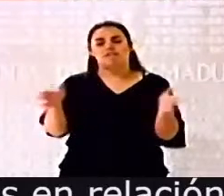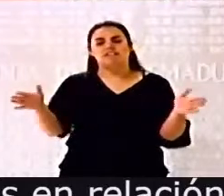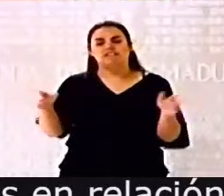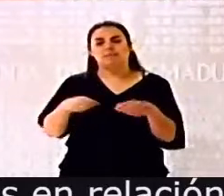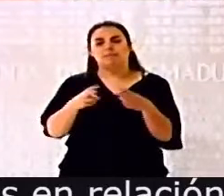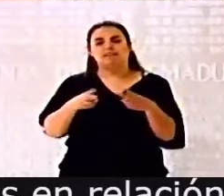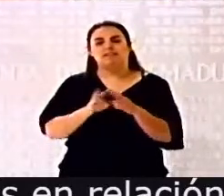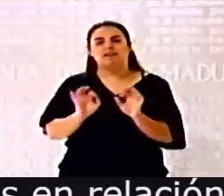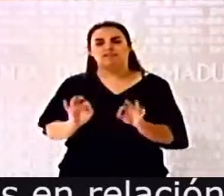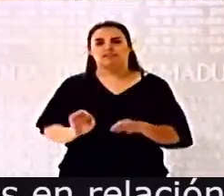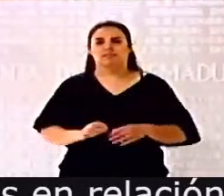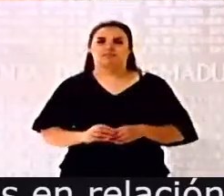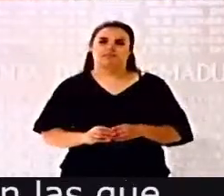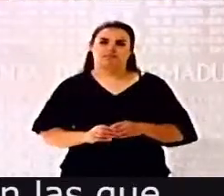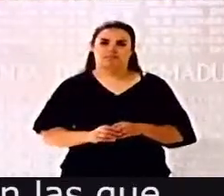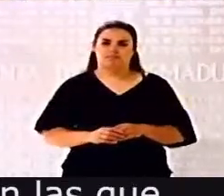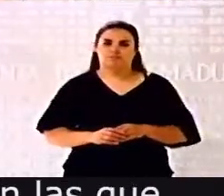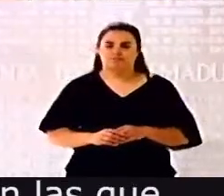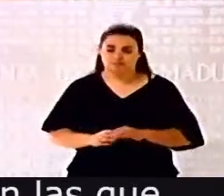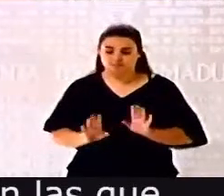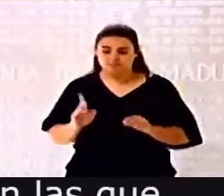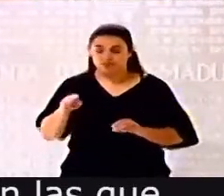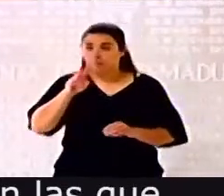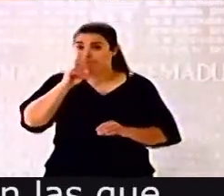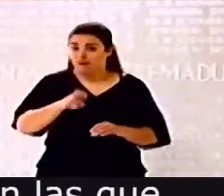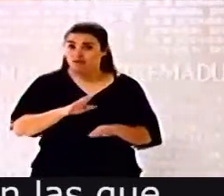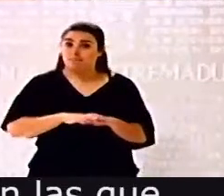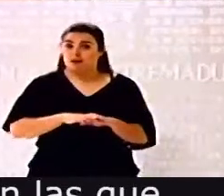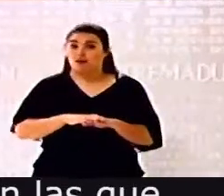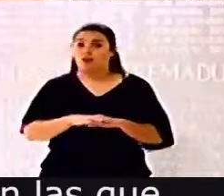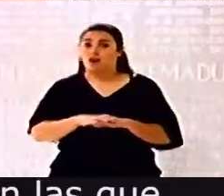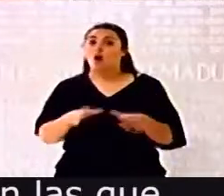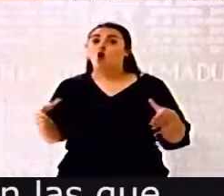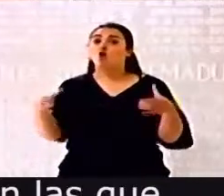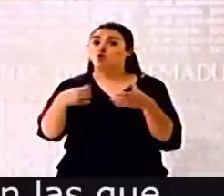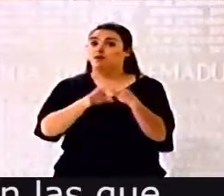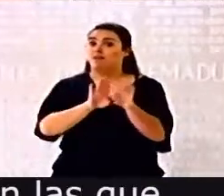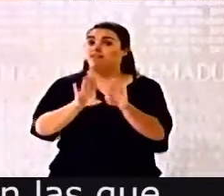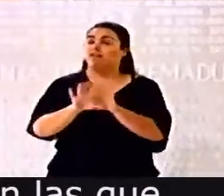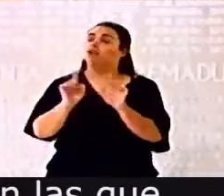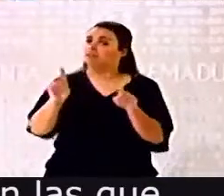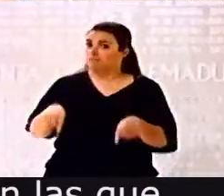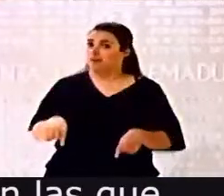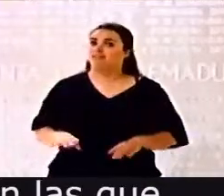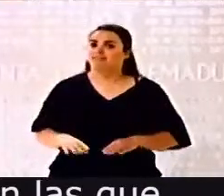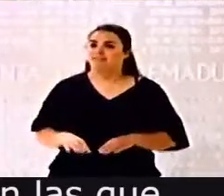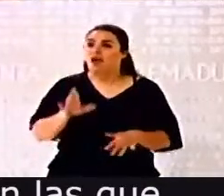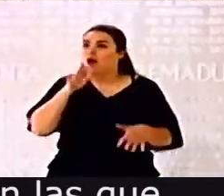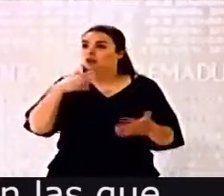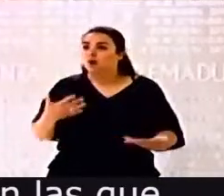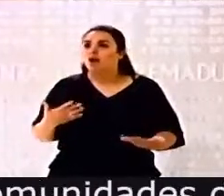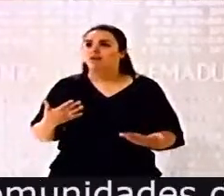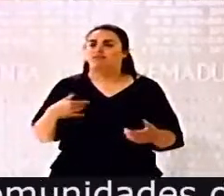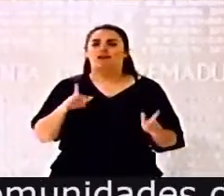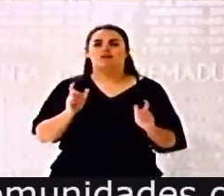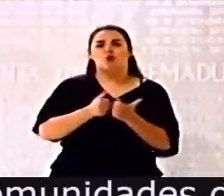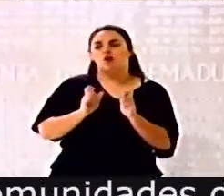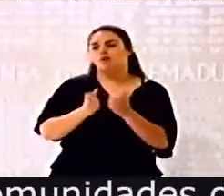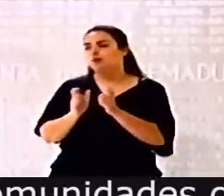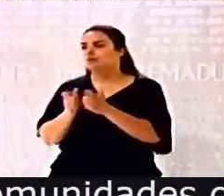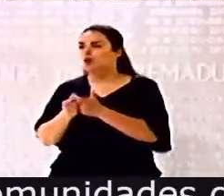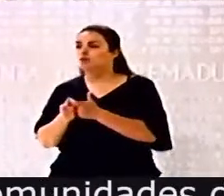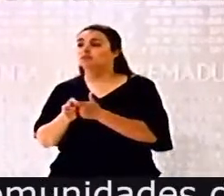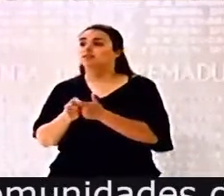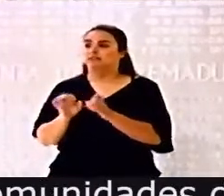piscinas. Pero esto también sirve para las comunidades de vecinos, que en este momento están teniendo reuniones y